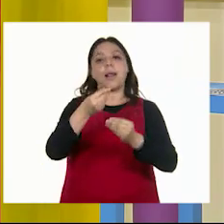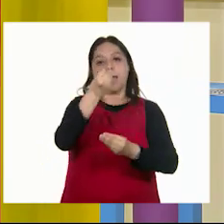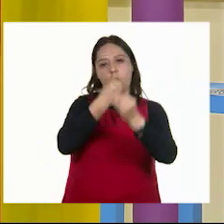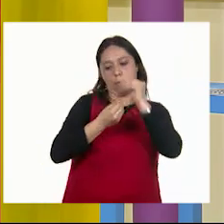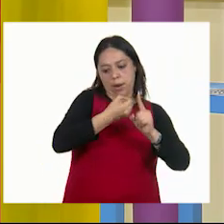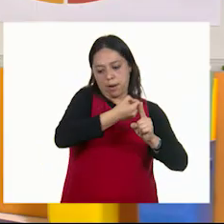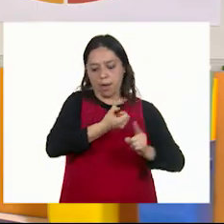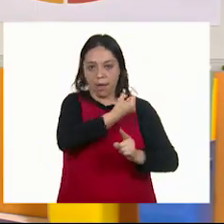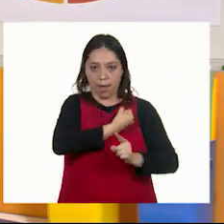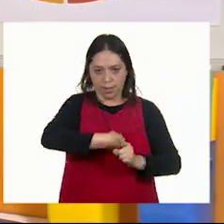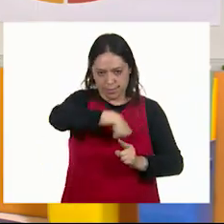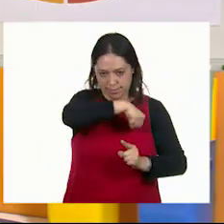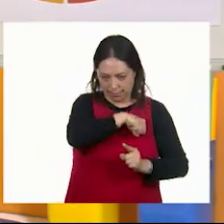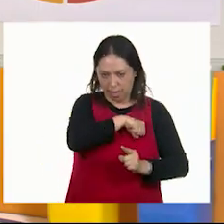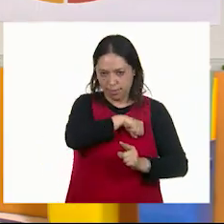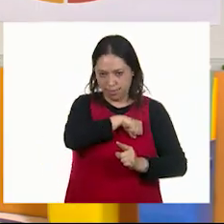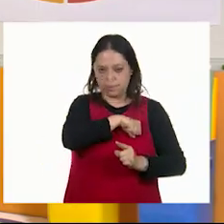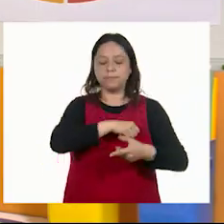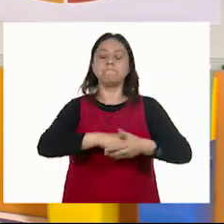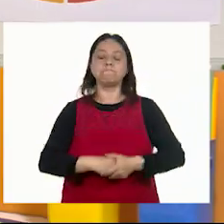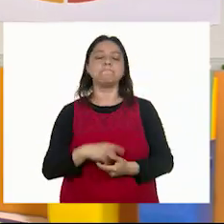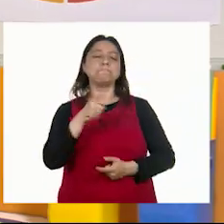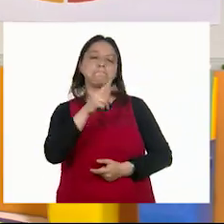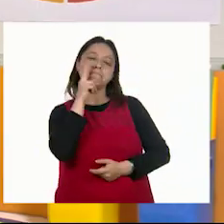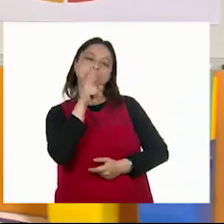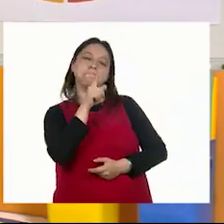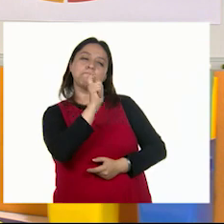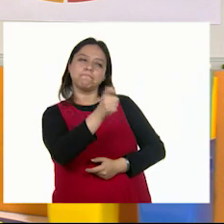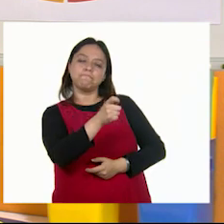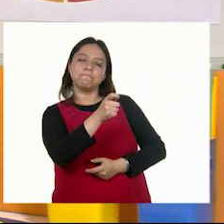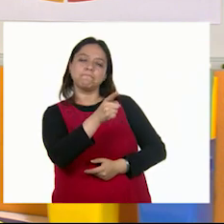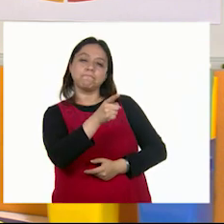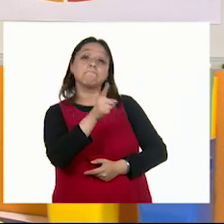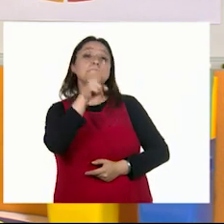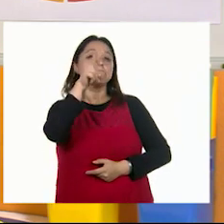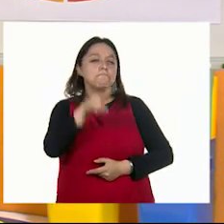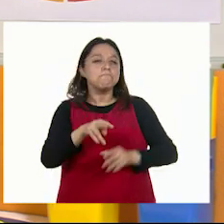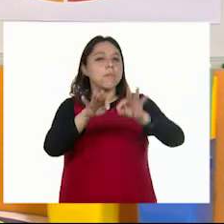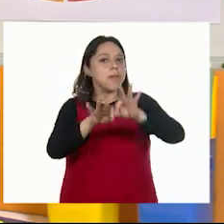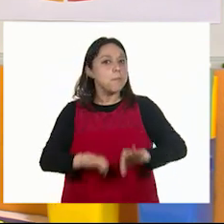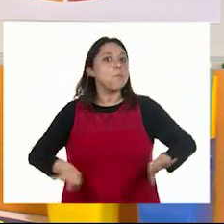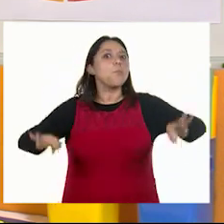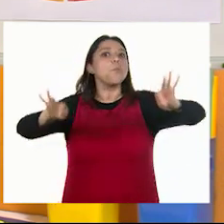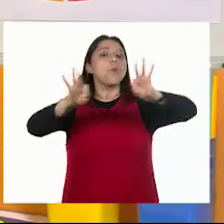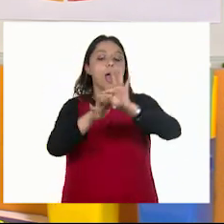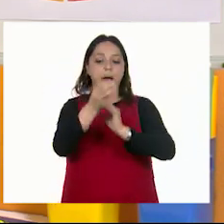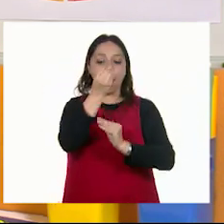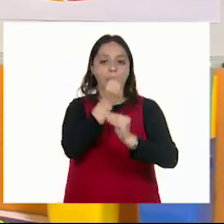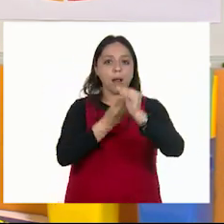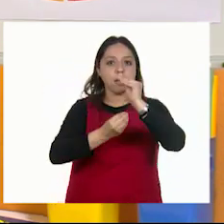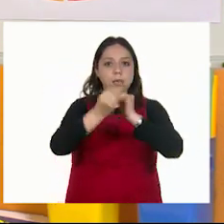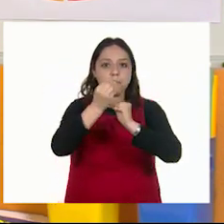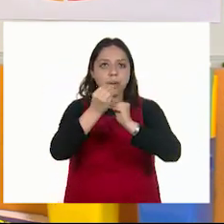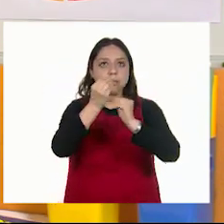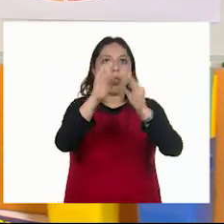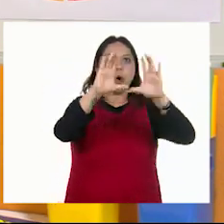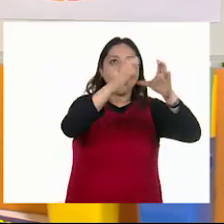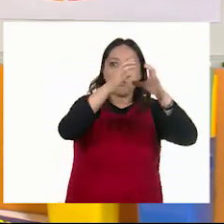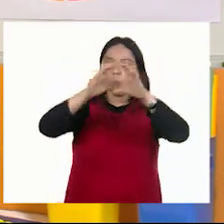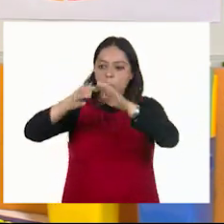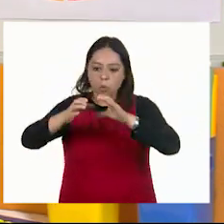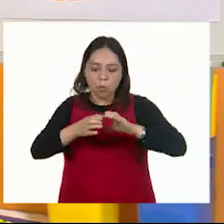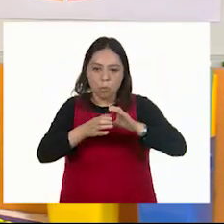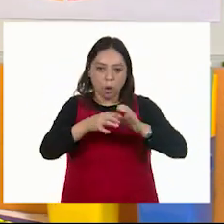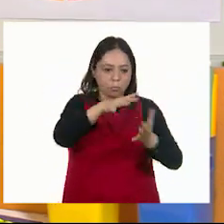balanceada. Ay, maestra Eleni, por lo que estamos viendo entonces, es muy importante que consumamos alimentos de los tres grupos.